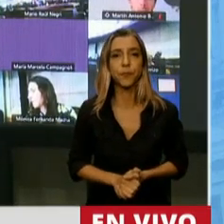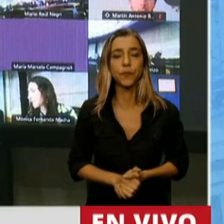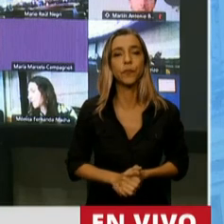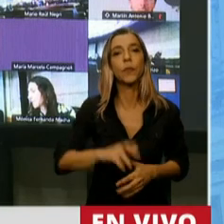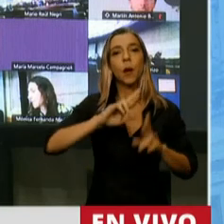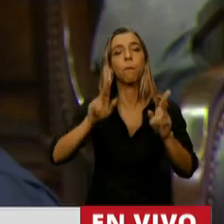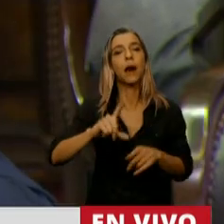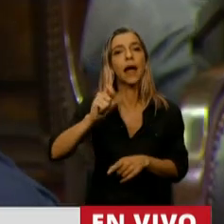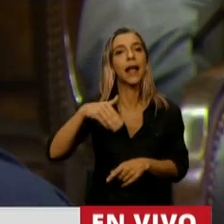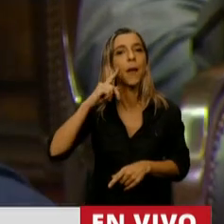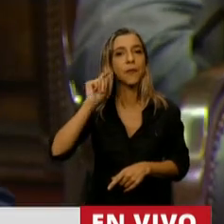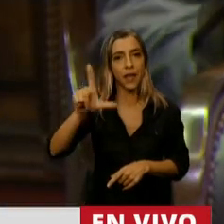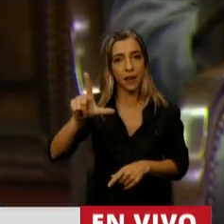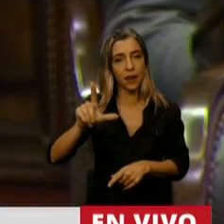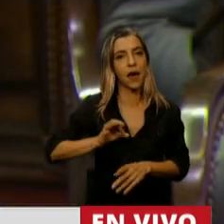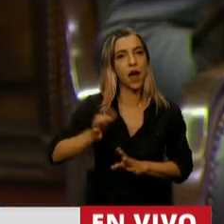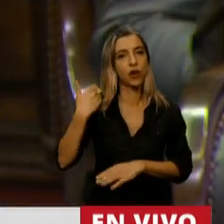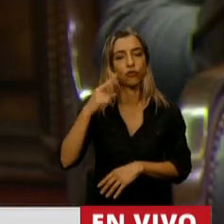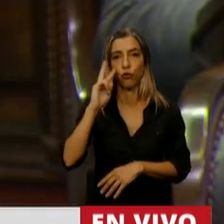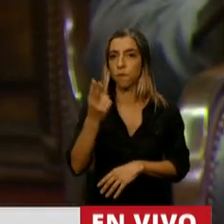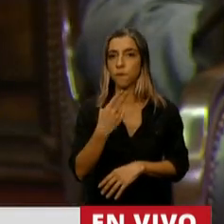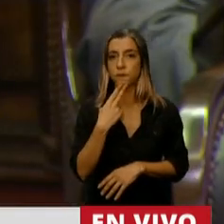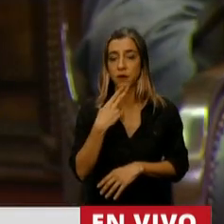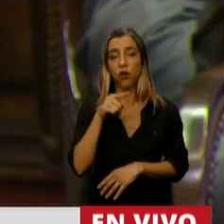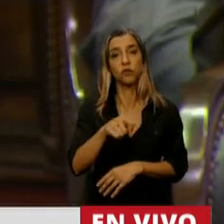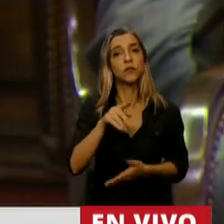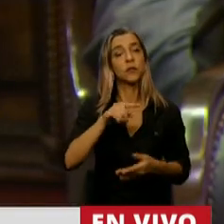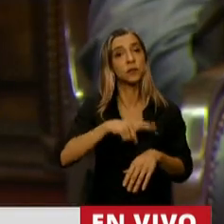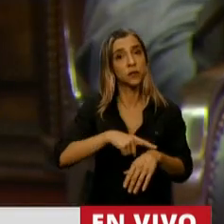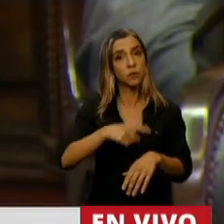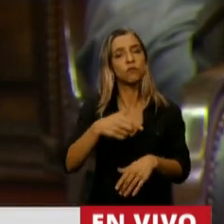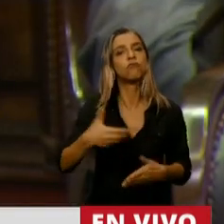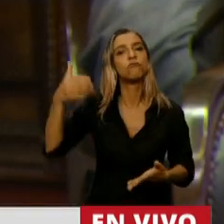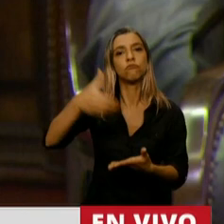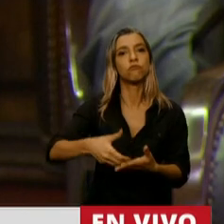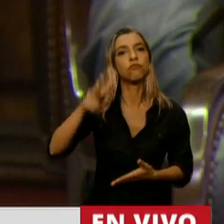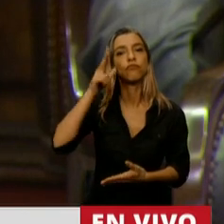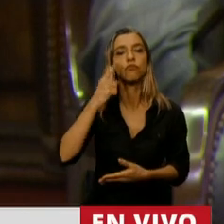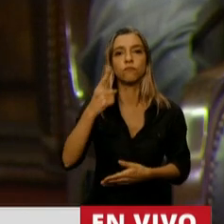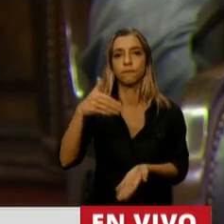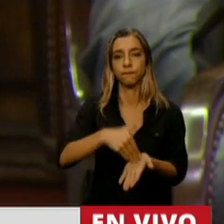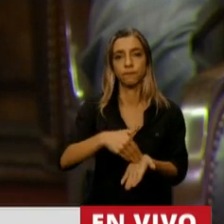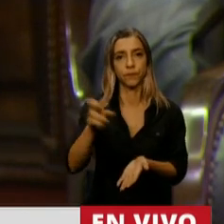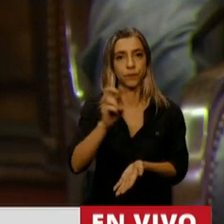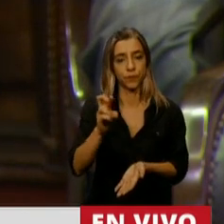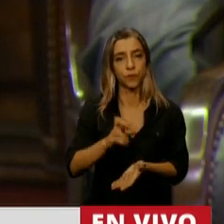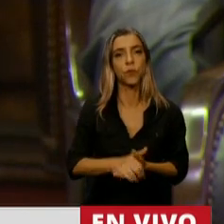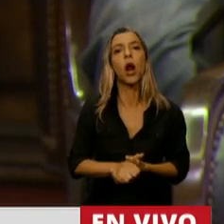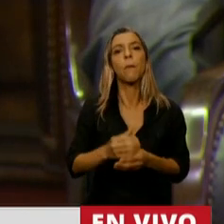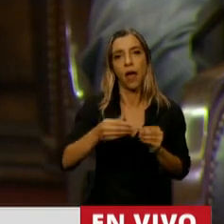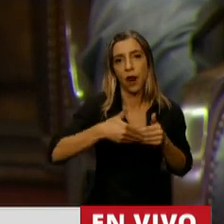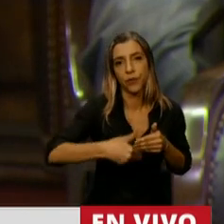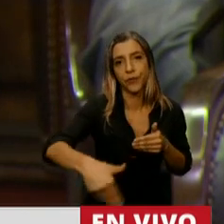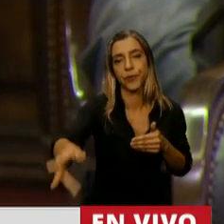del 2011 que preveía inversiones por 8.000 millones de dólares a lo largo de 20 años